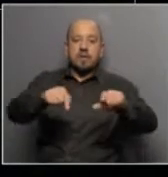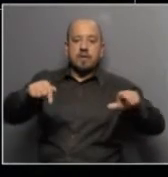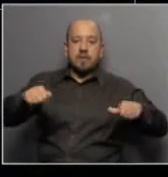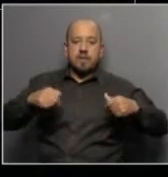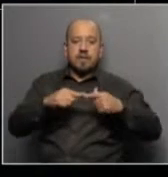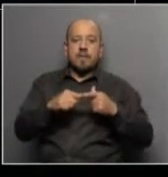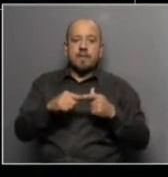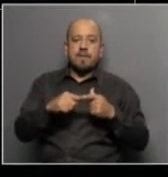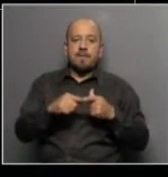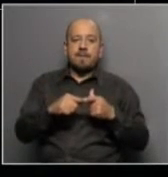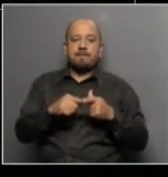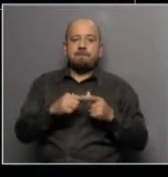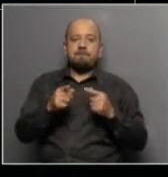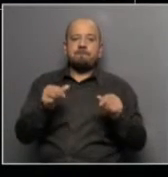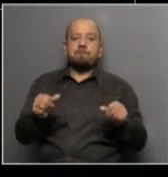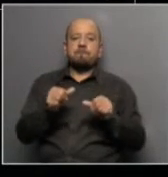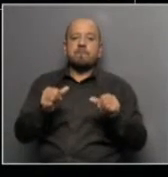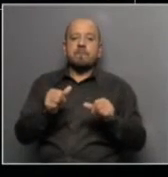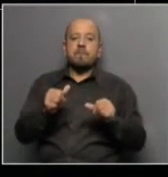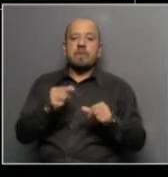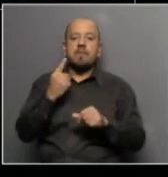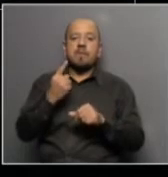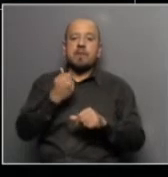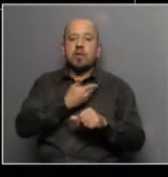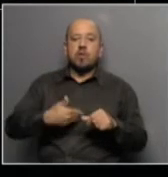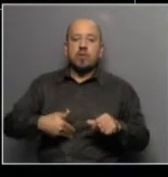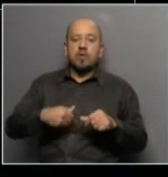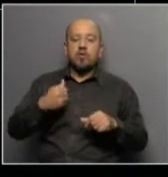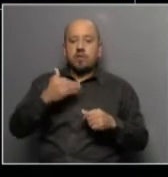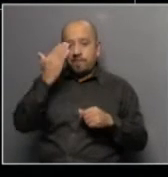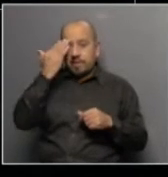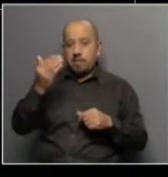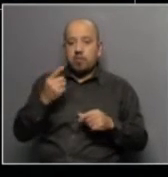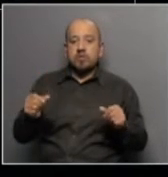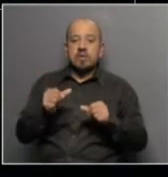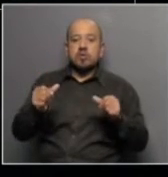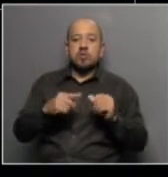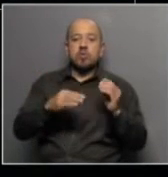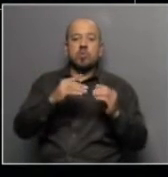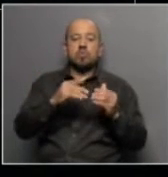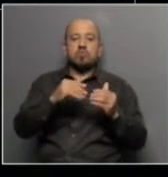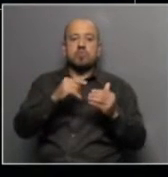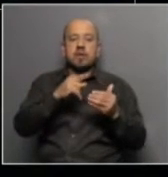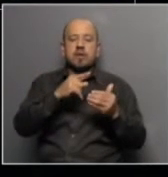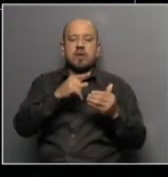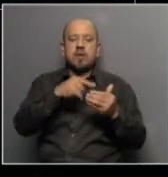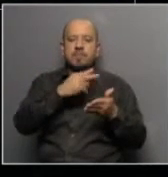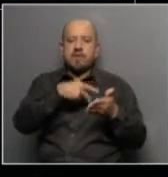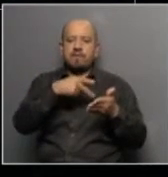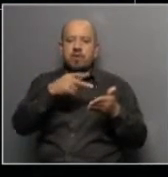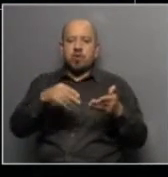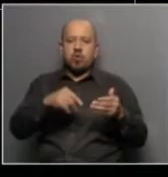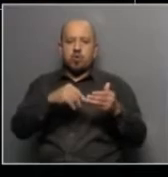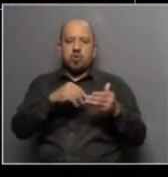tenemos. La cartera fue creada en el primer gobierno del Frente Amplio, en el primer gobierno departamental del Frente Amplio, y lo